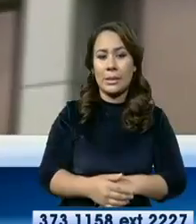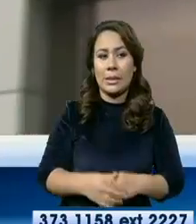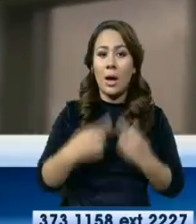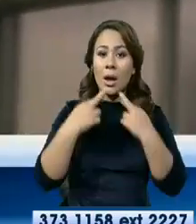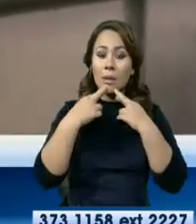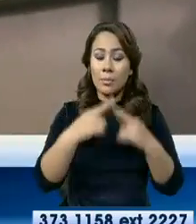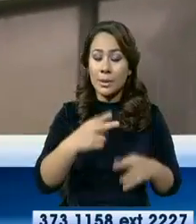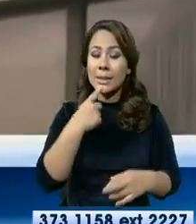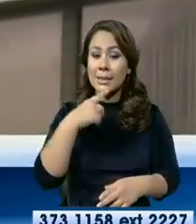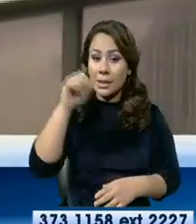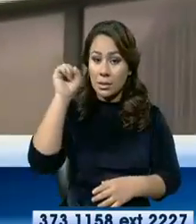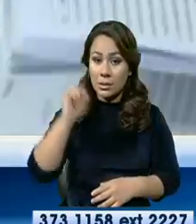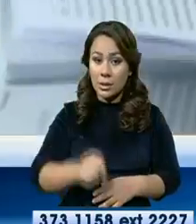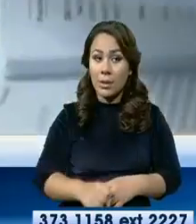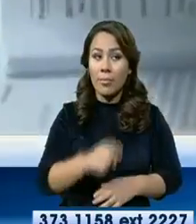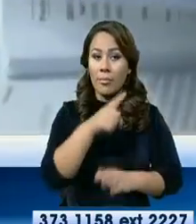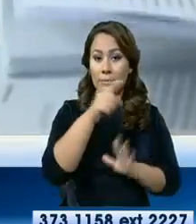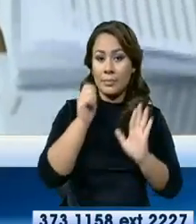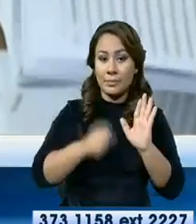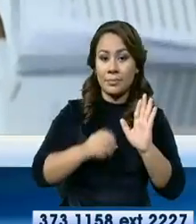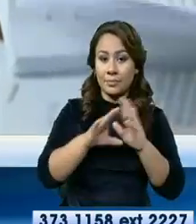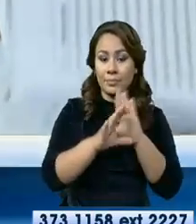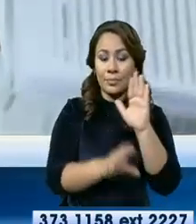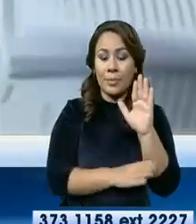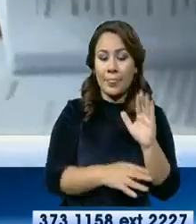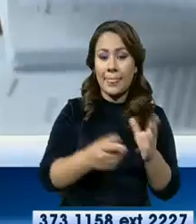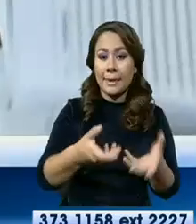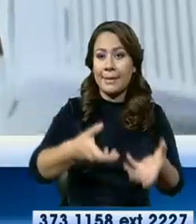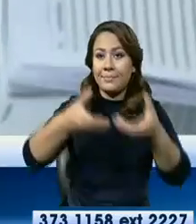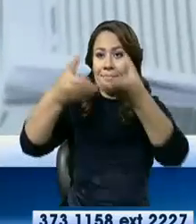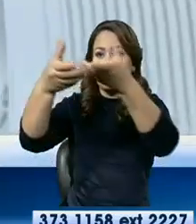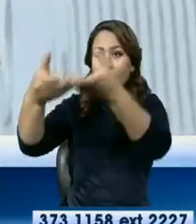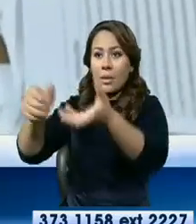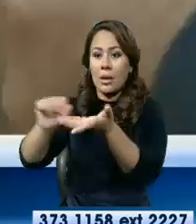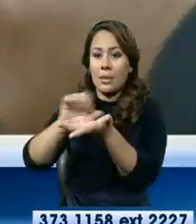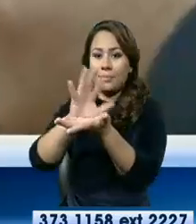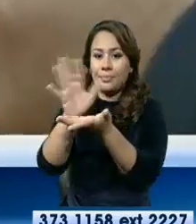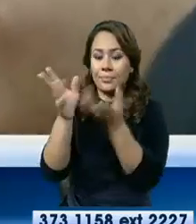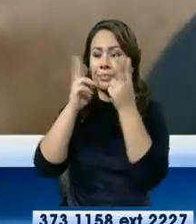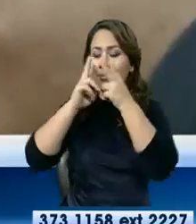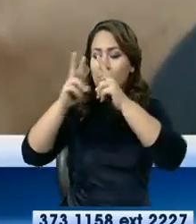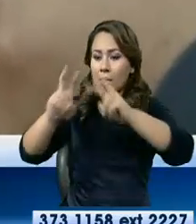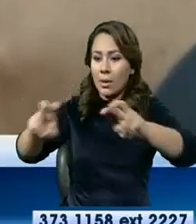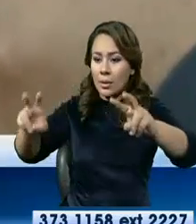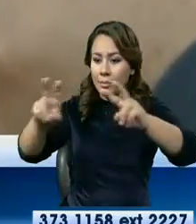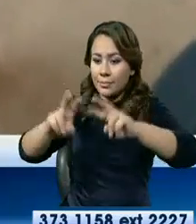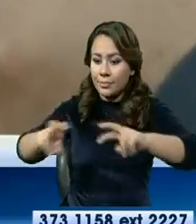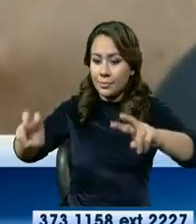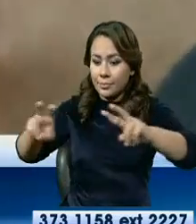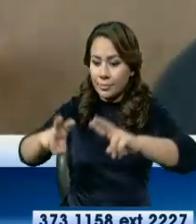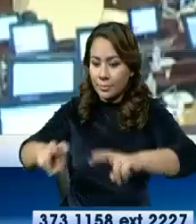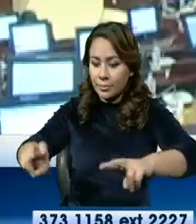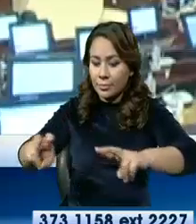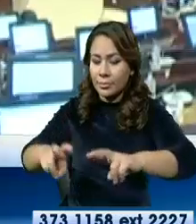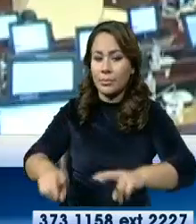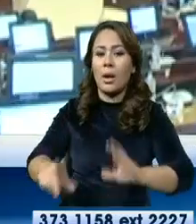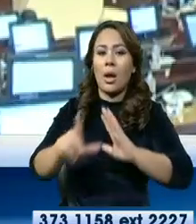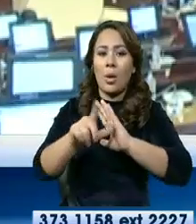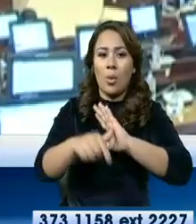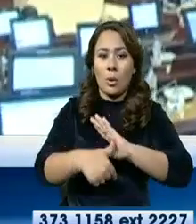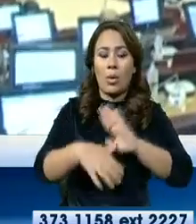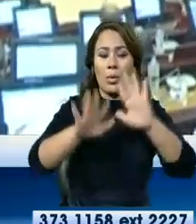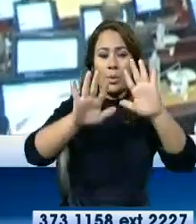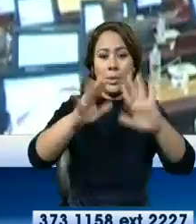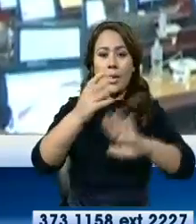por parte de la Corte, el expediente pasa a la Asamblea Nacional para su análisis en la Comisión de Fiscalización, que en 10 días